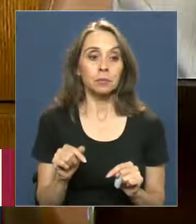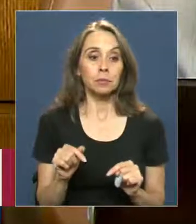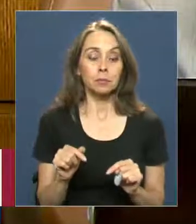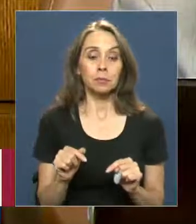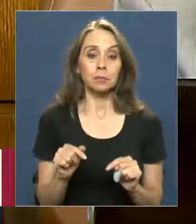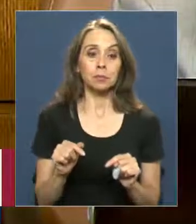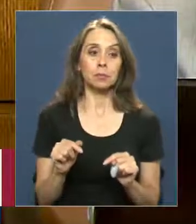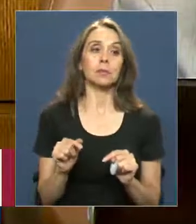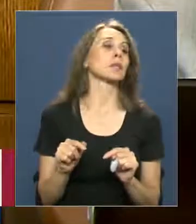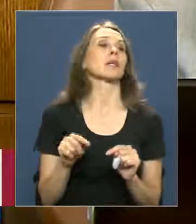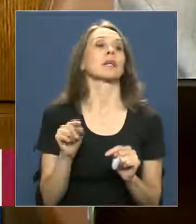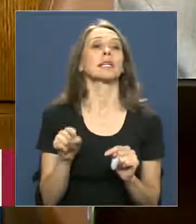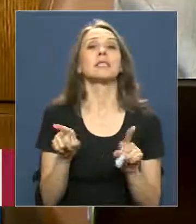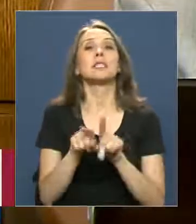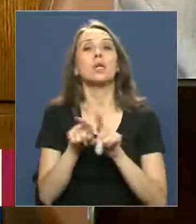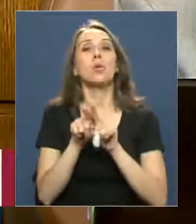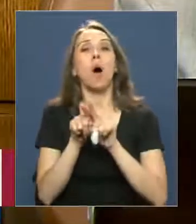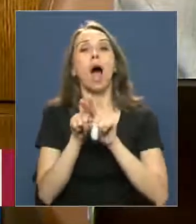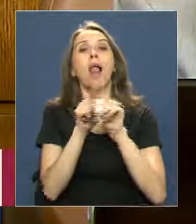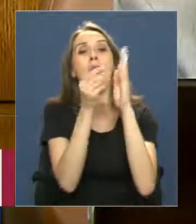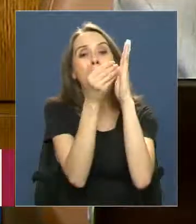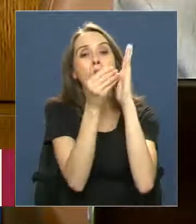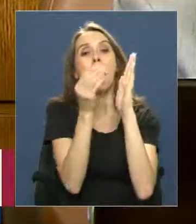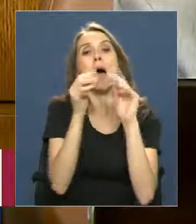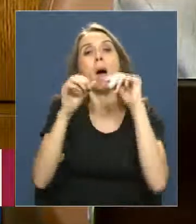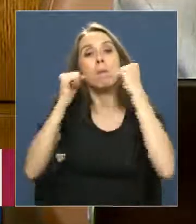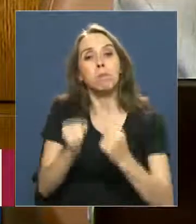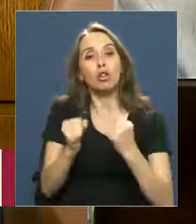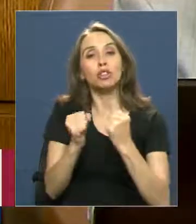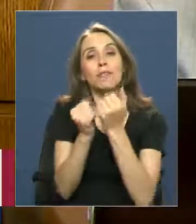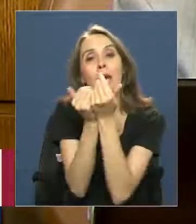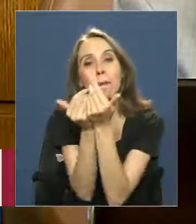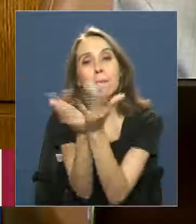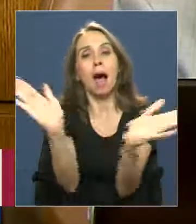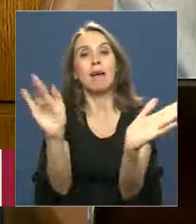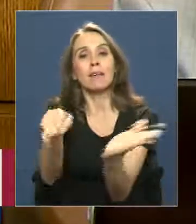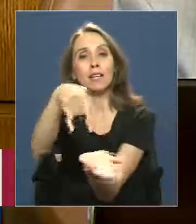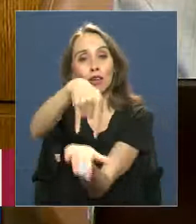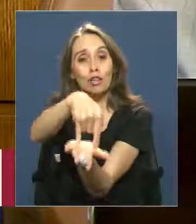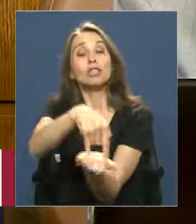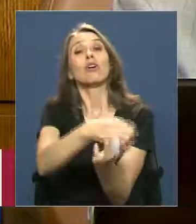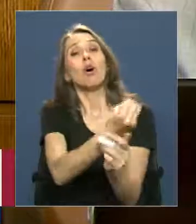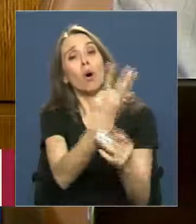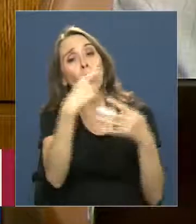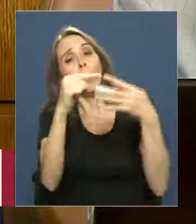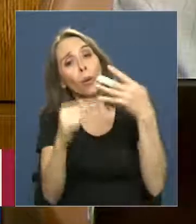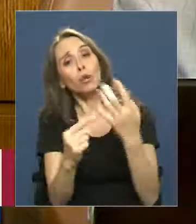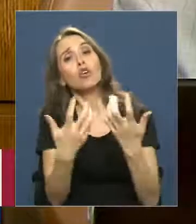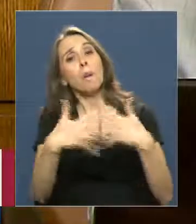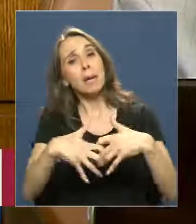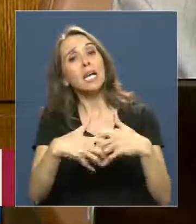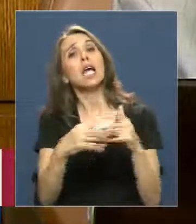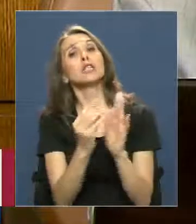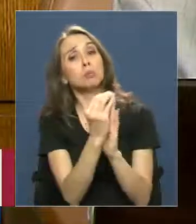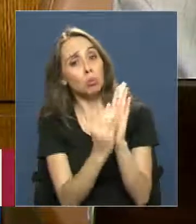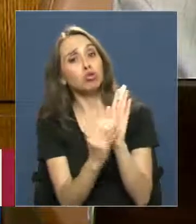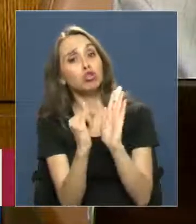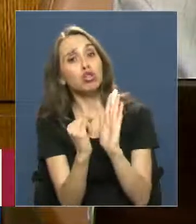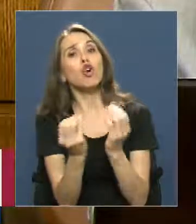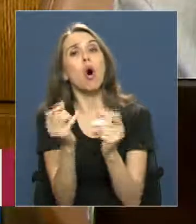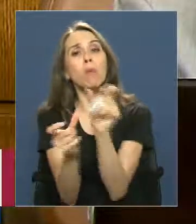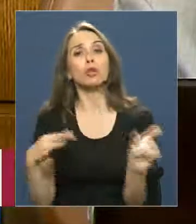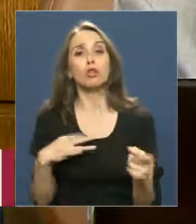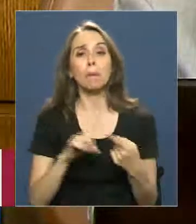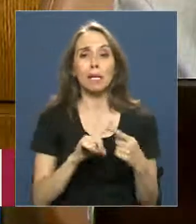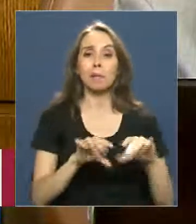una ventana que tenemos que abrir en nuestro Congreso, entendiendo además, por supuesto, que ya hay varios mecanismos de participación ciudadana que operan tanto